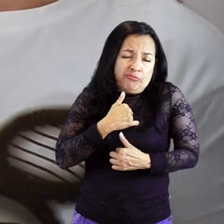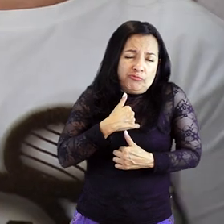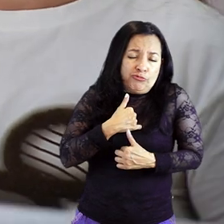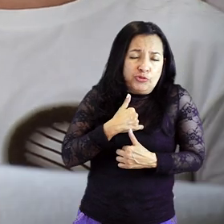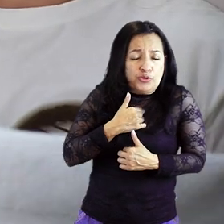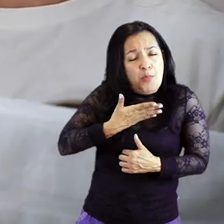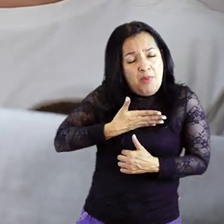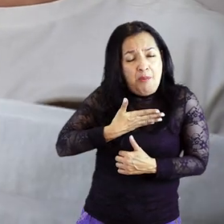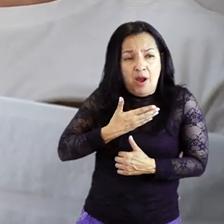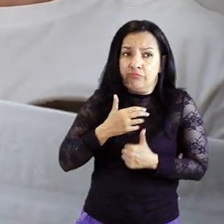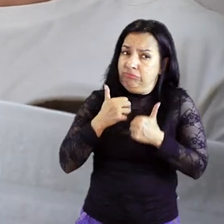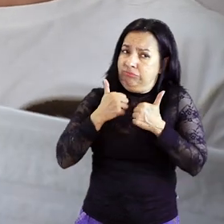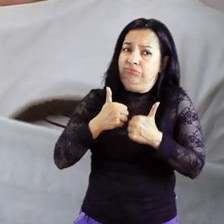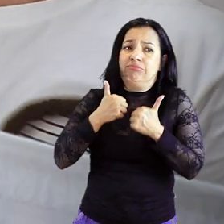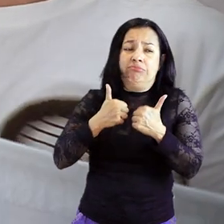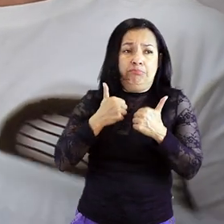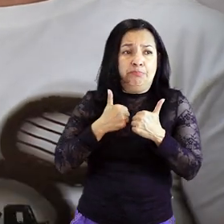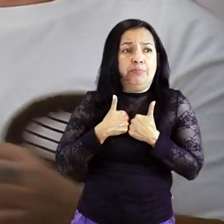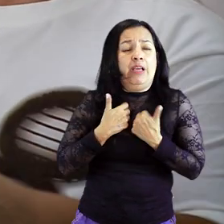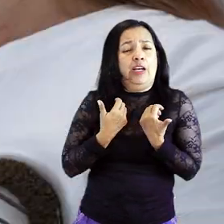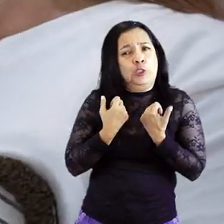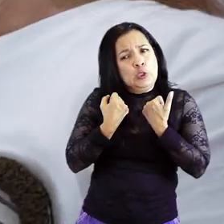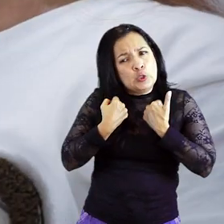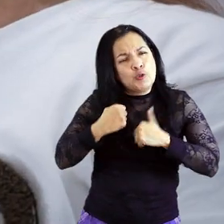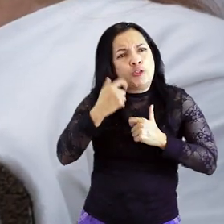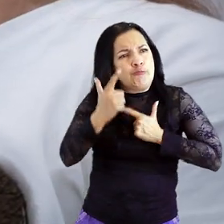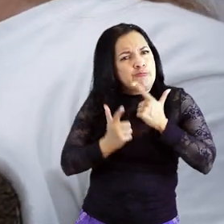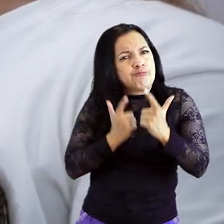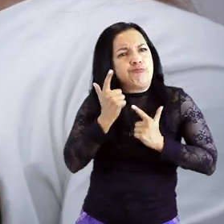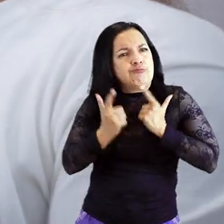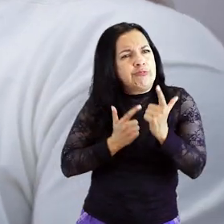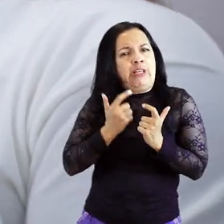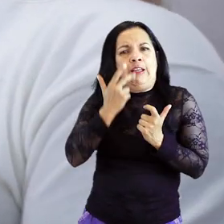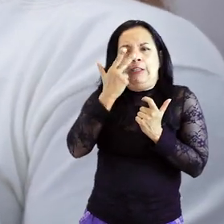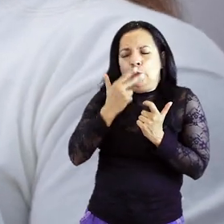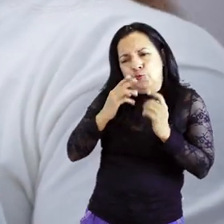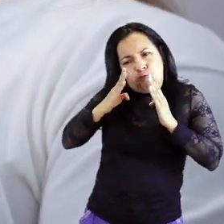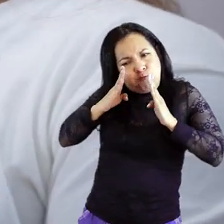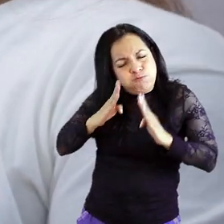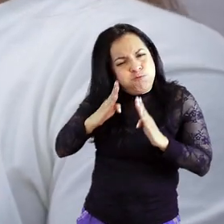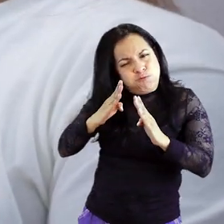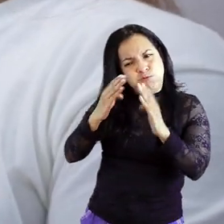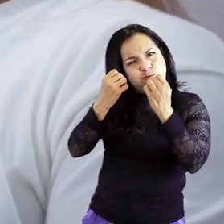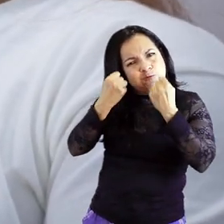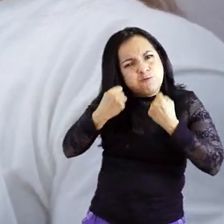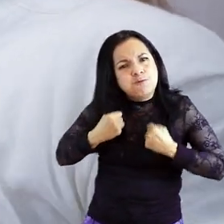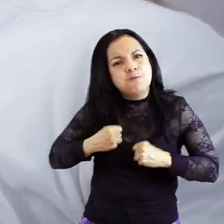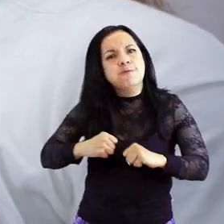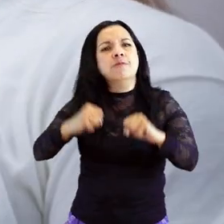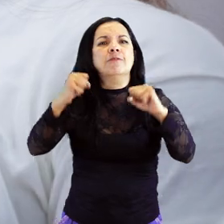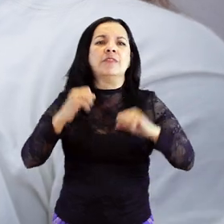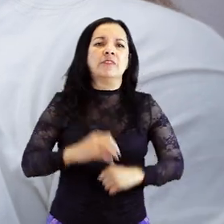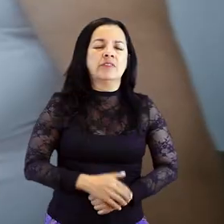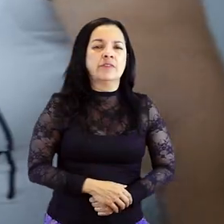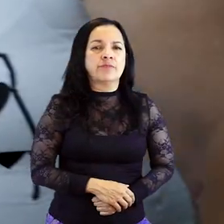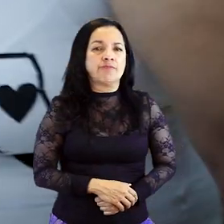Me considero que he sido muy buena mamá y que he hecho por mis hijos lo que más he